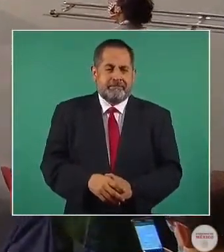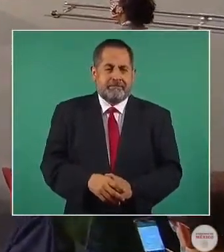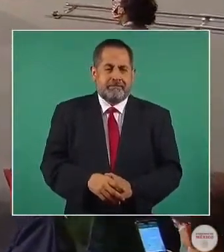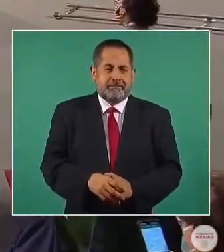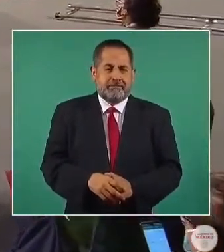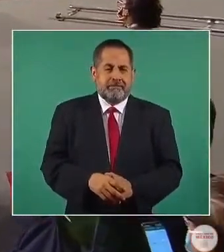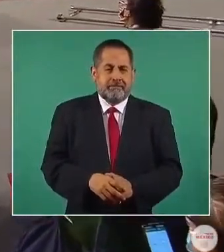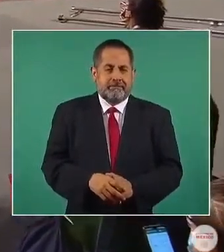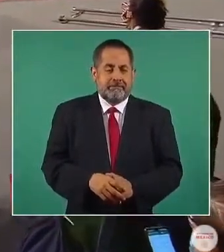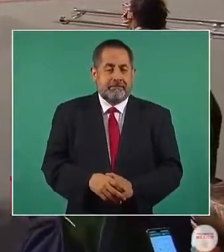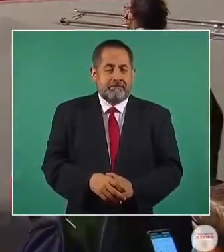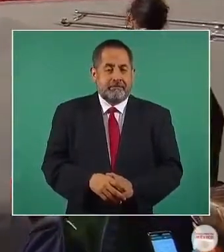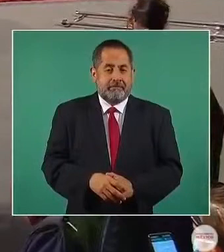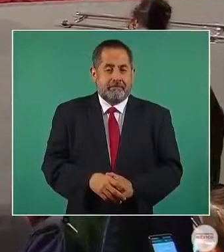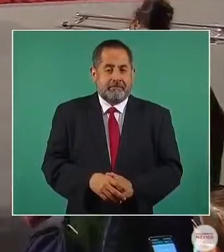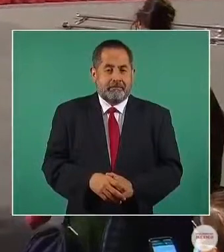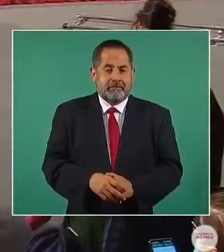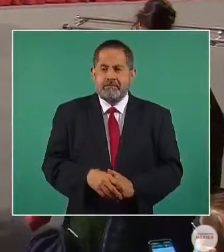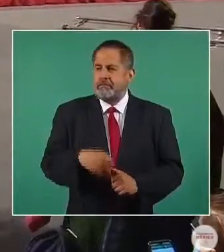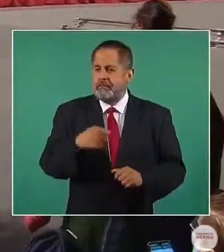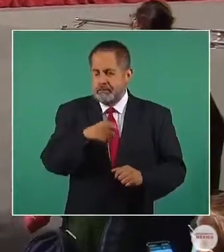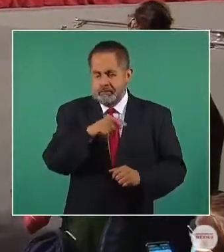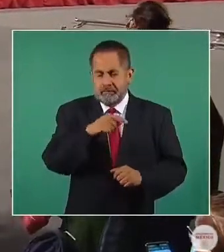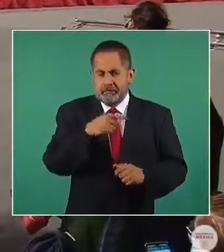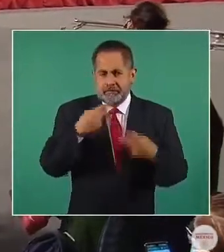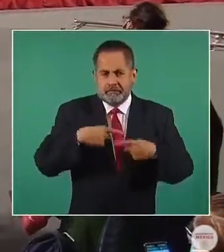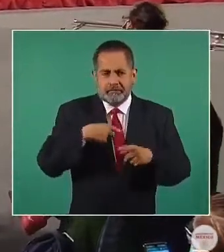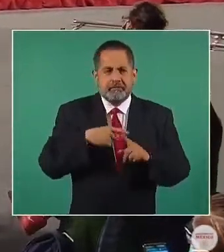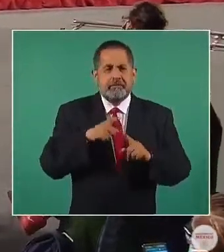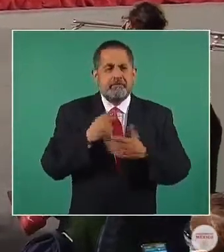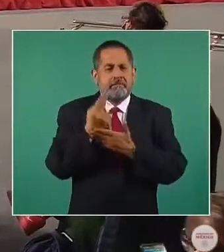Ah, este es caricaturista. ¿De qué periódico?